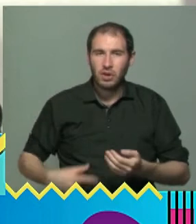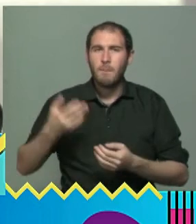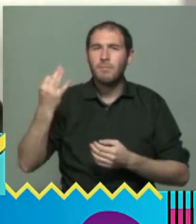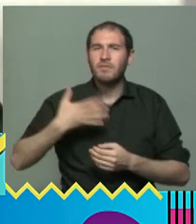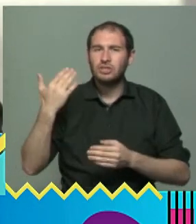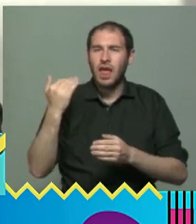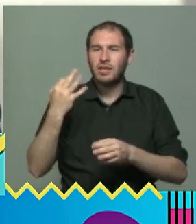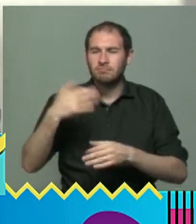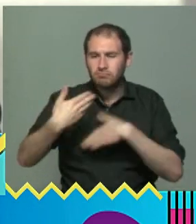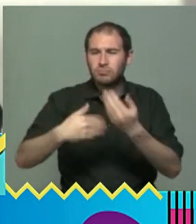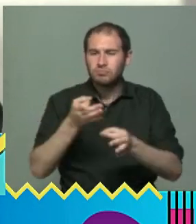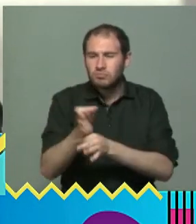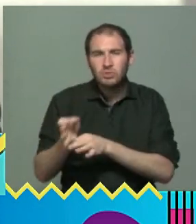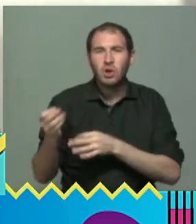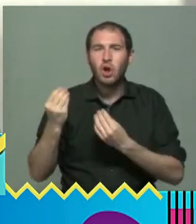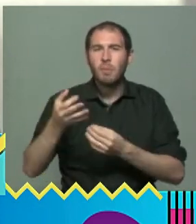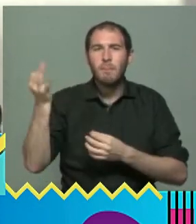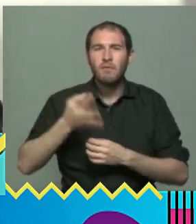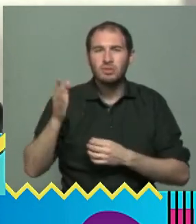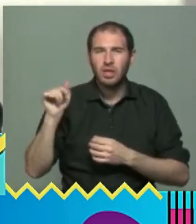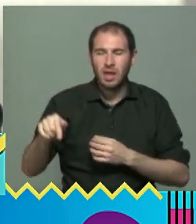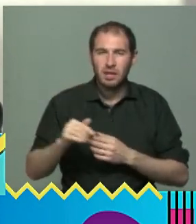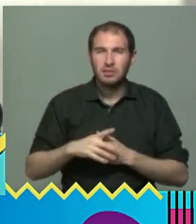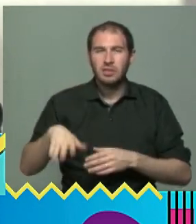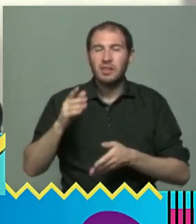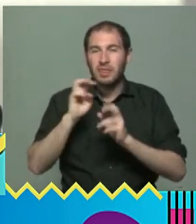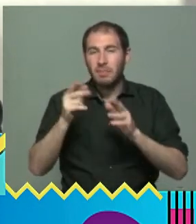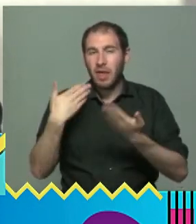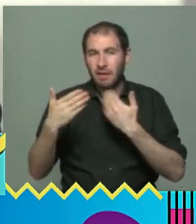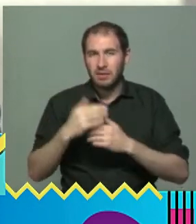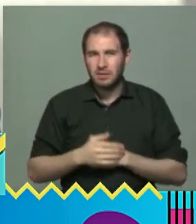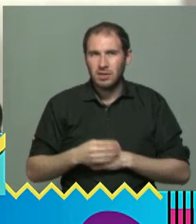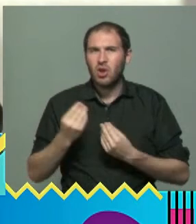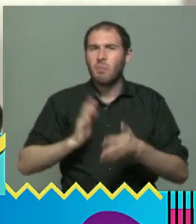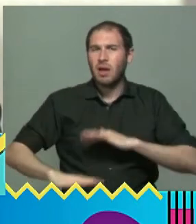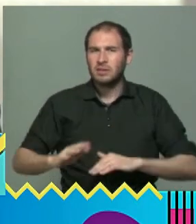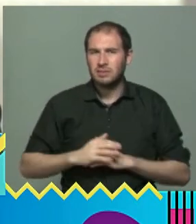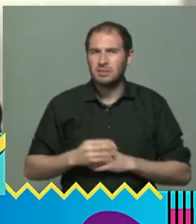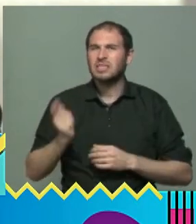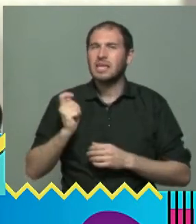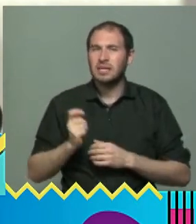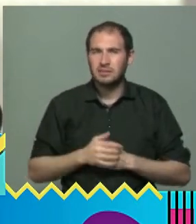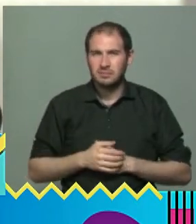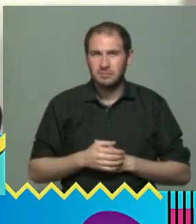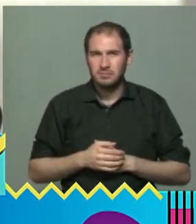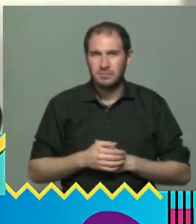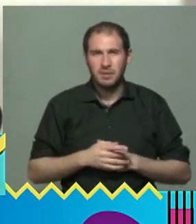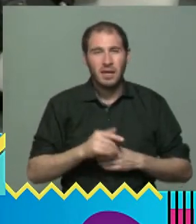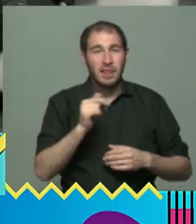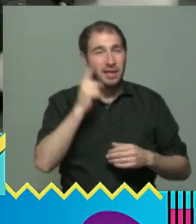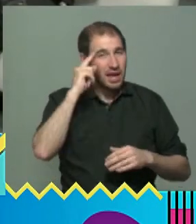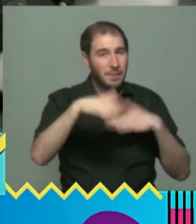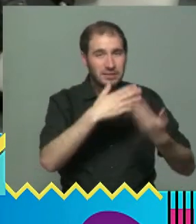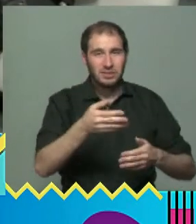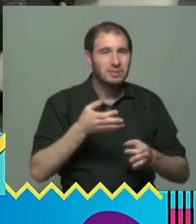profesionaliza a cada uno de estos profesionales que van a tratar esta temática. ¿Cómo se hace eso? ¿Quiénes son los que están en...? Se realizan